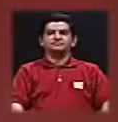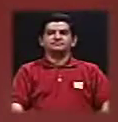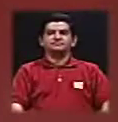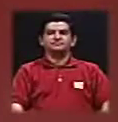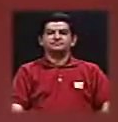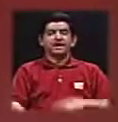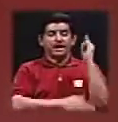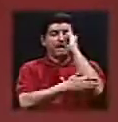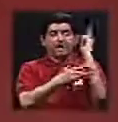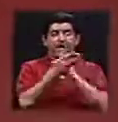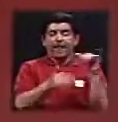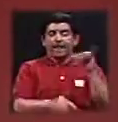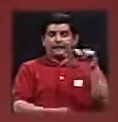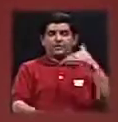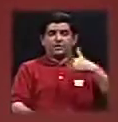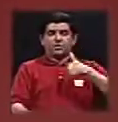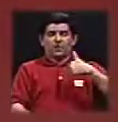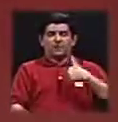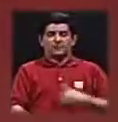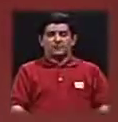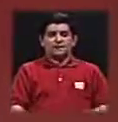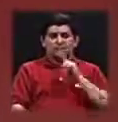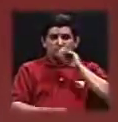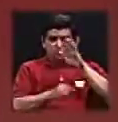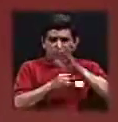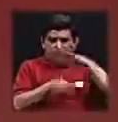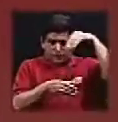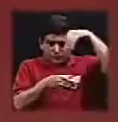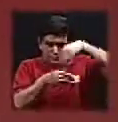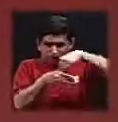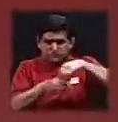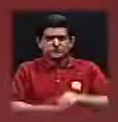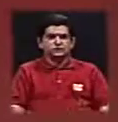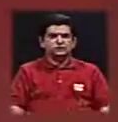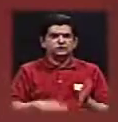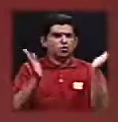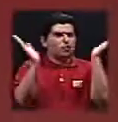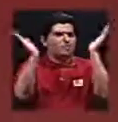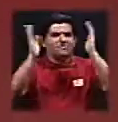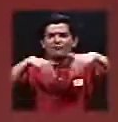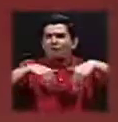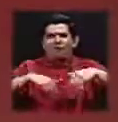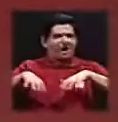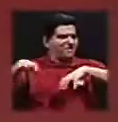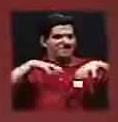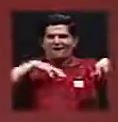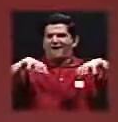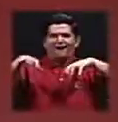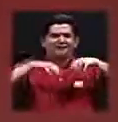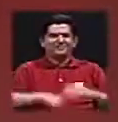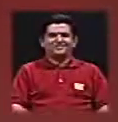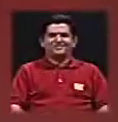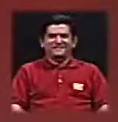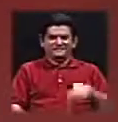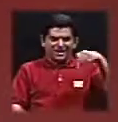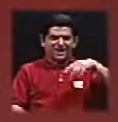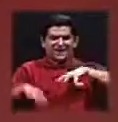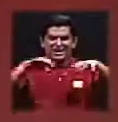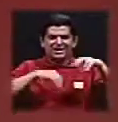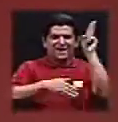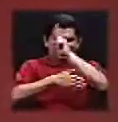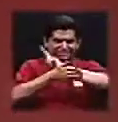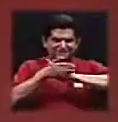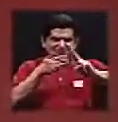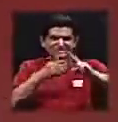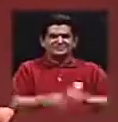las artes también van a estar de alguna manera comprometidas. No hay ninguna prácticamente actividad dentro del quehacer universitario que